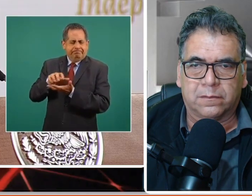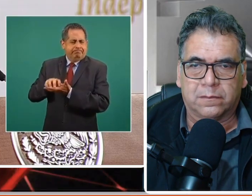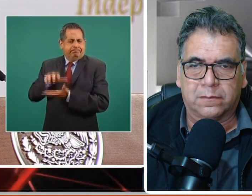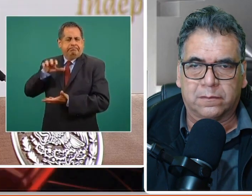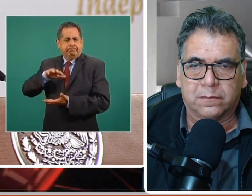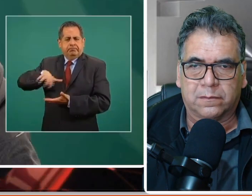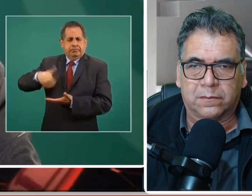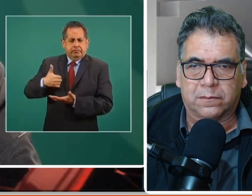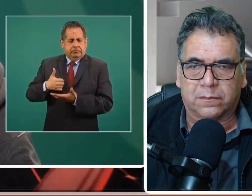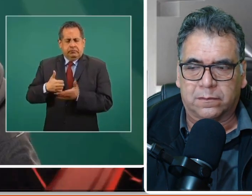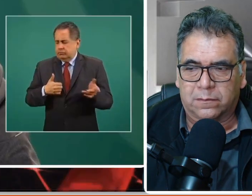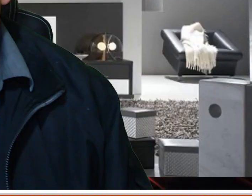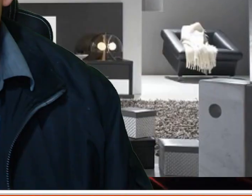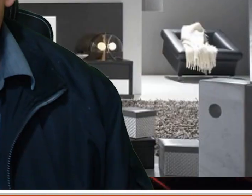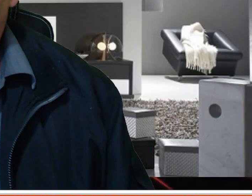en esta operación.